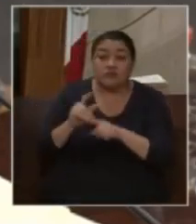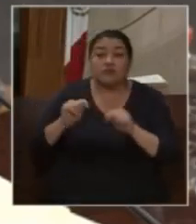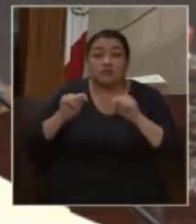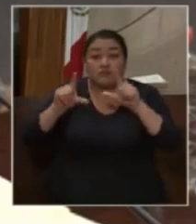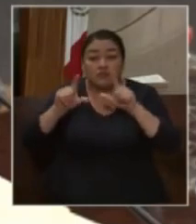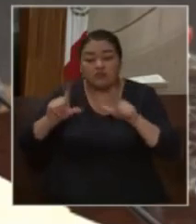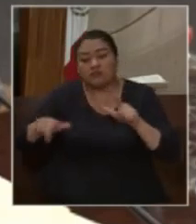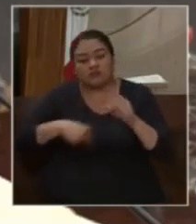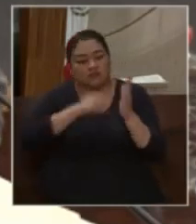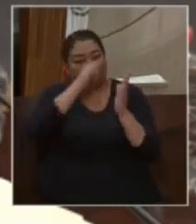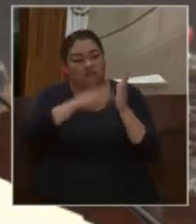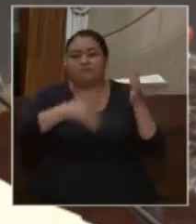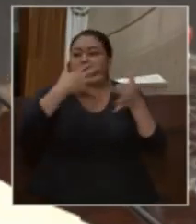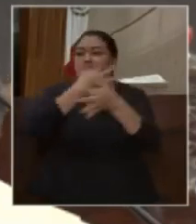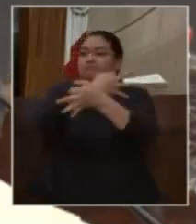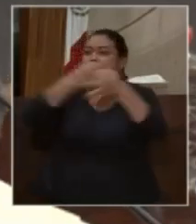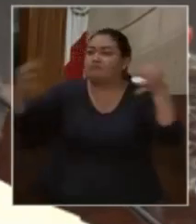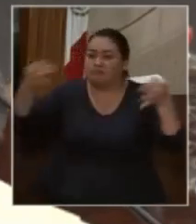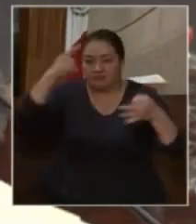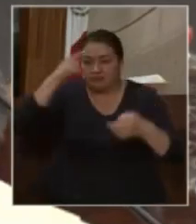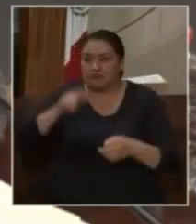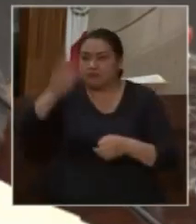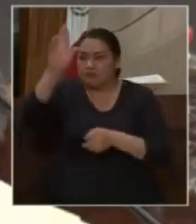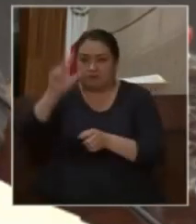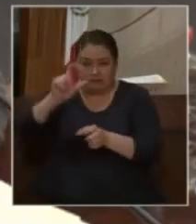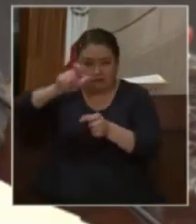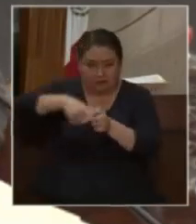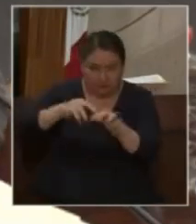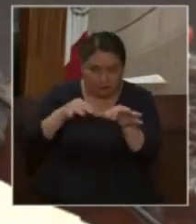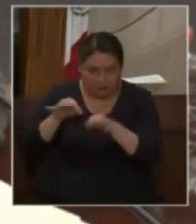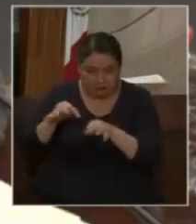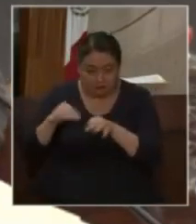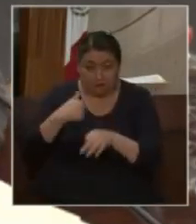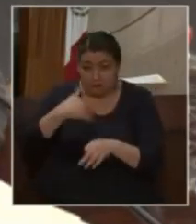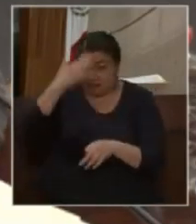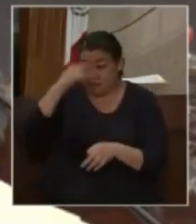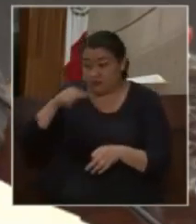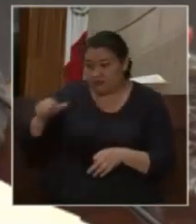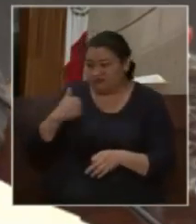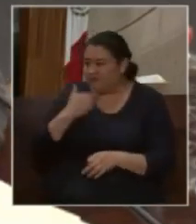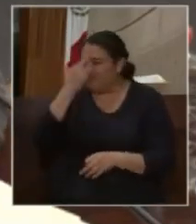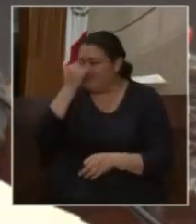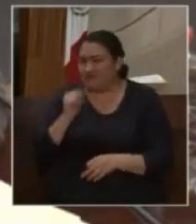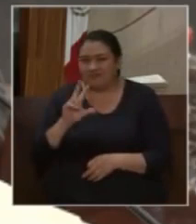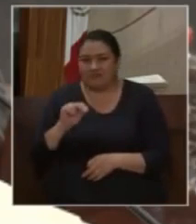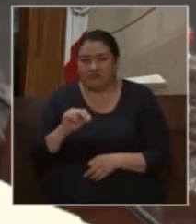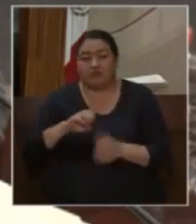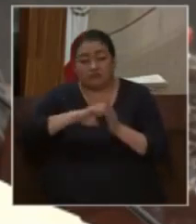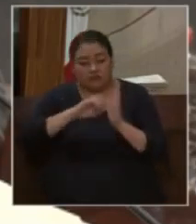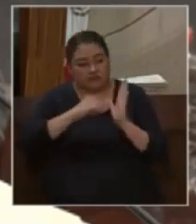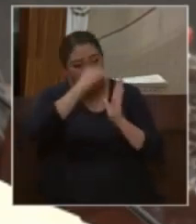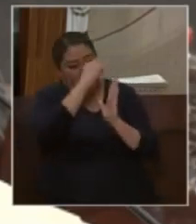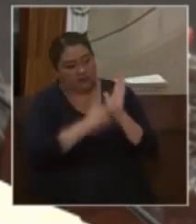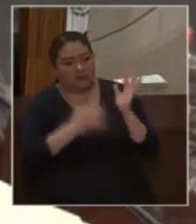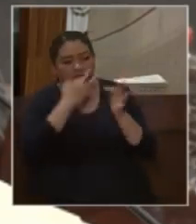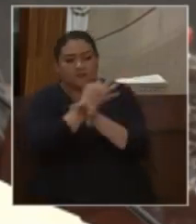y la convocatoria respectiva. En la propuesta se califican como infundados los agravios porque los requisitos consistentes en contar con 30 años de edad